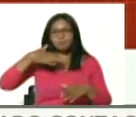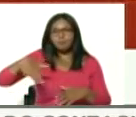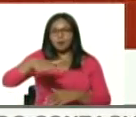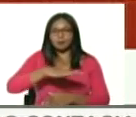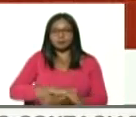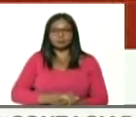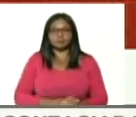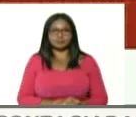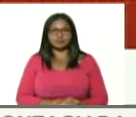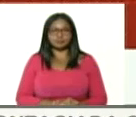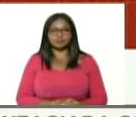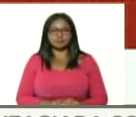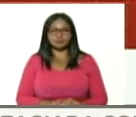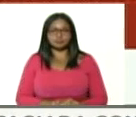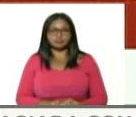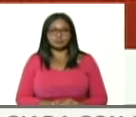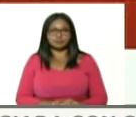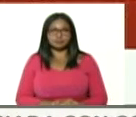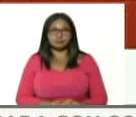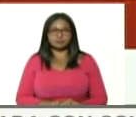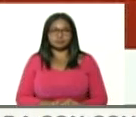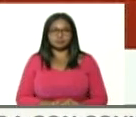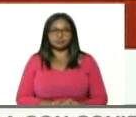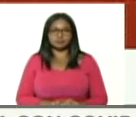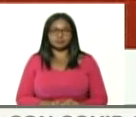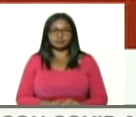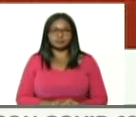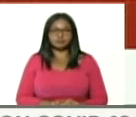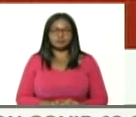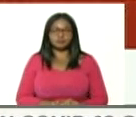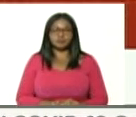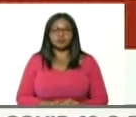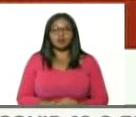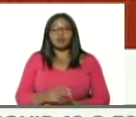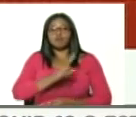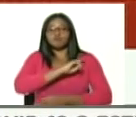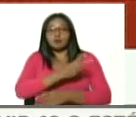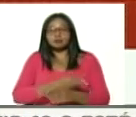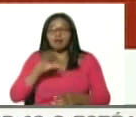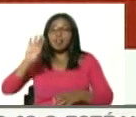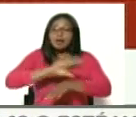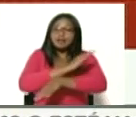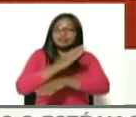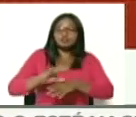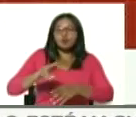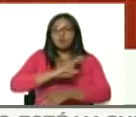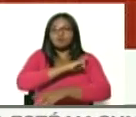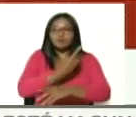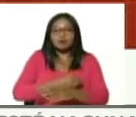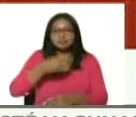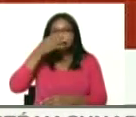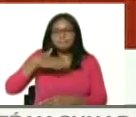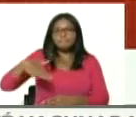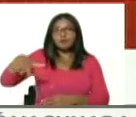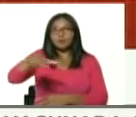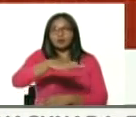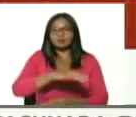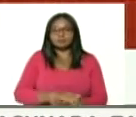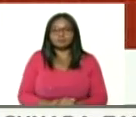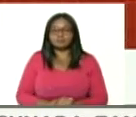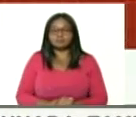canción de Chuchú y Omar. Poder, poder, poder popular. Ahora vamos a